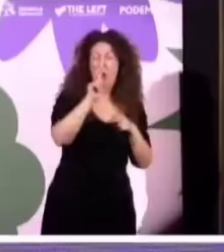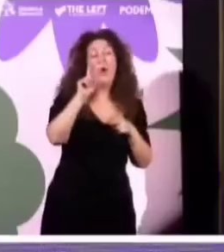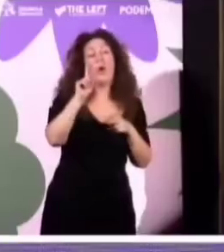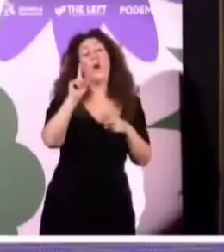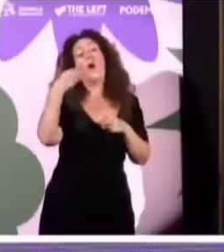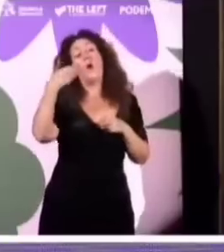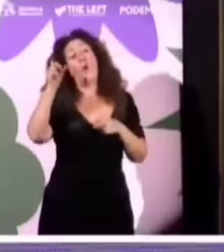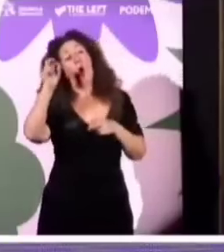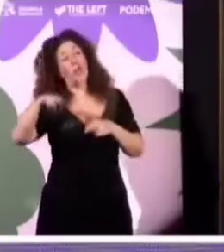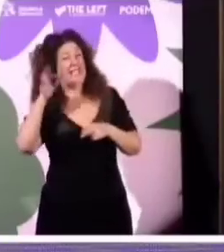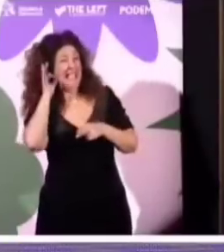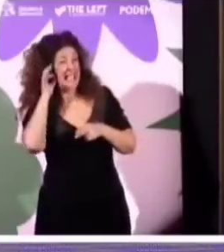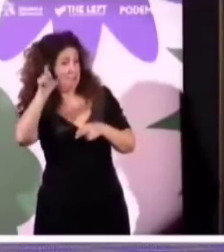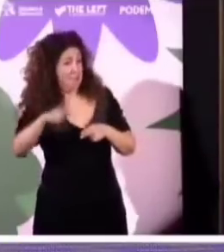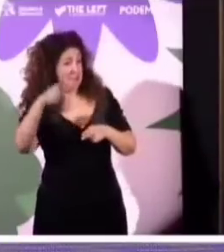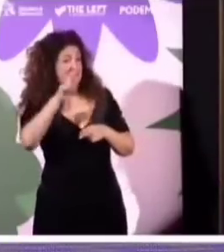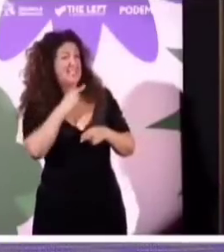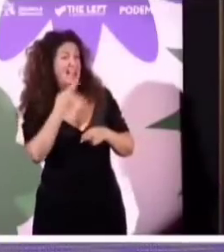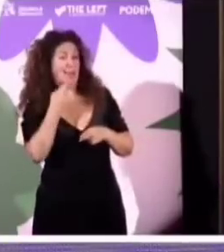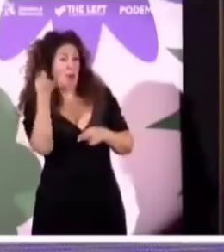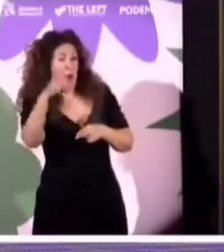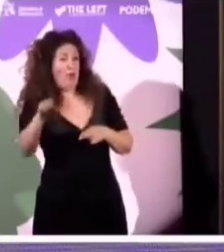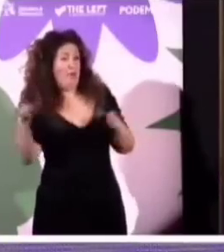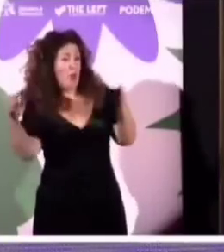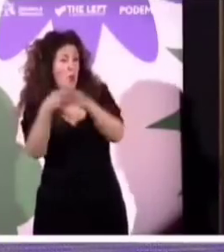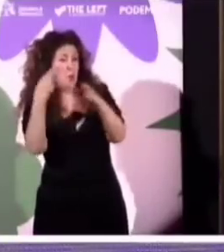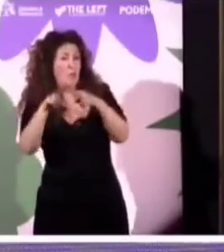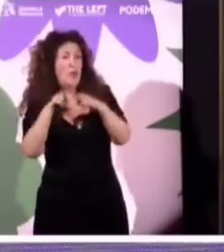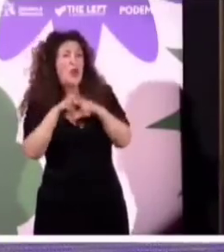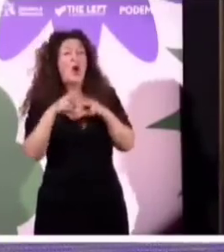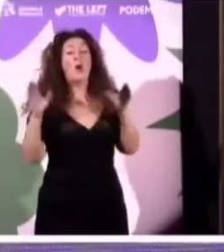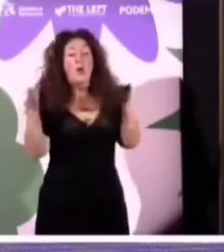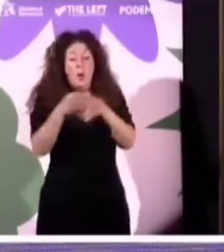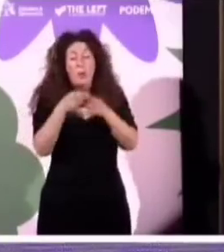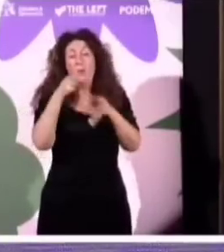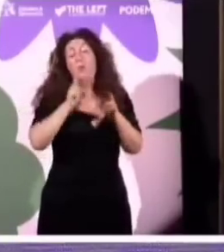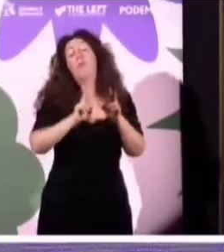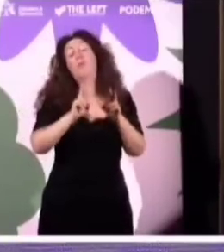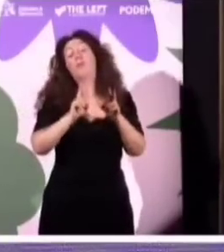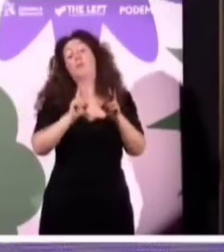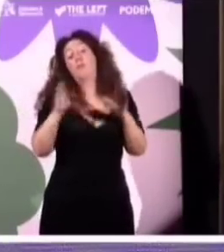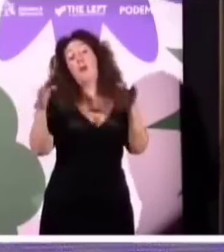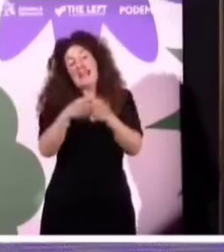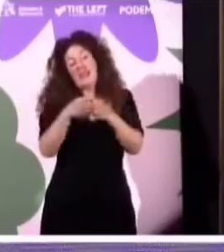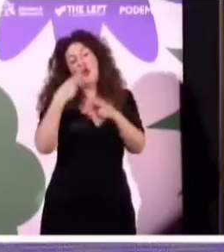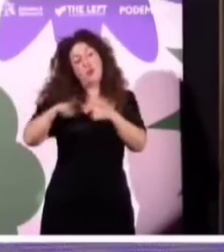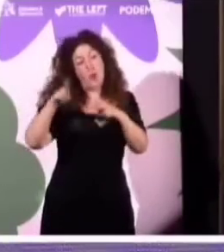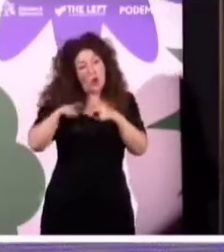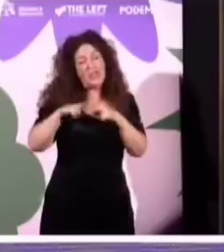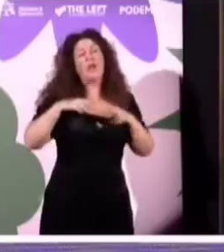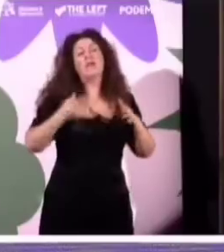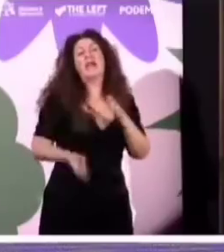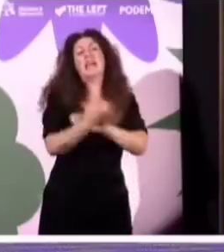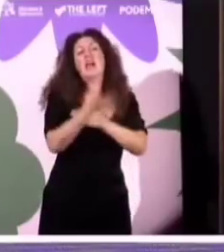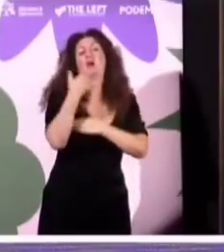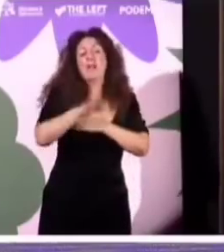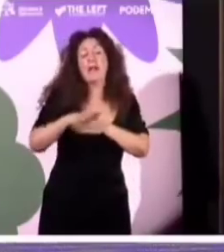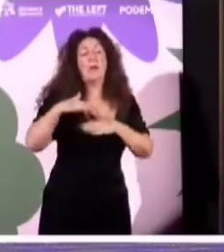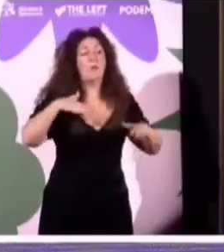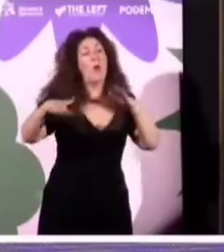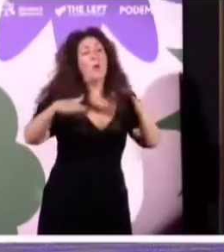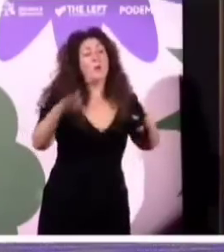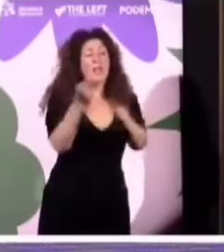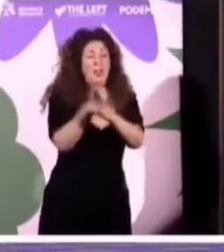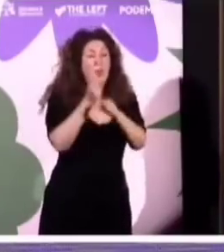necesita partidos políticos. Los partidos políticos modernos los fundó el movimiento obrero. Porque la clase trabajadora sí necesitaba